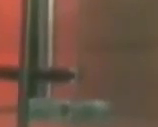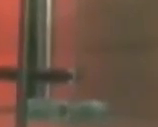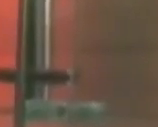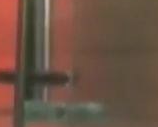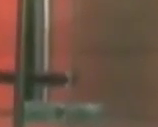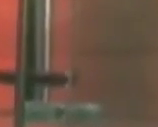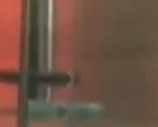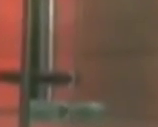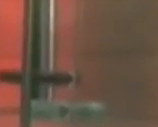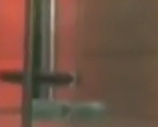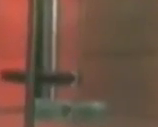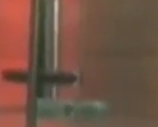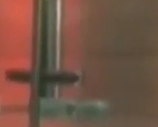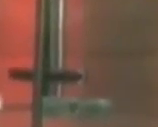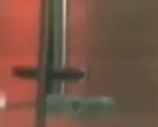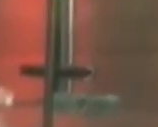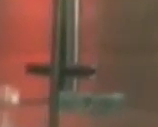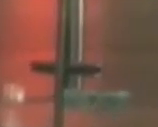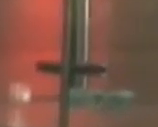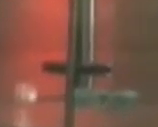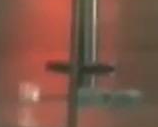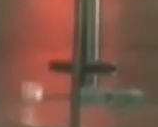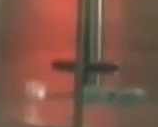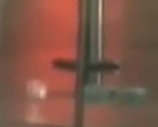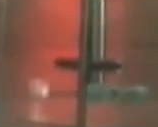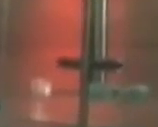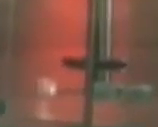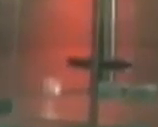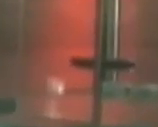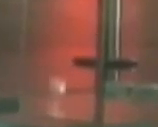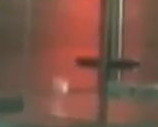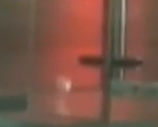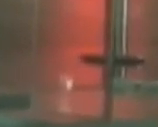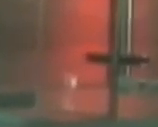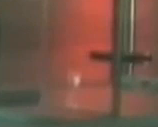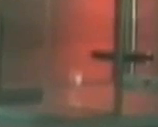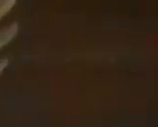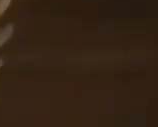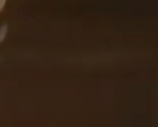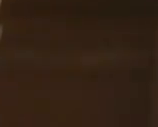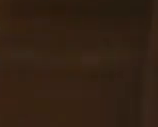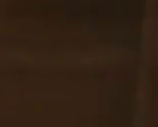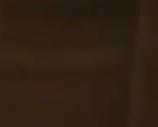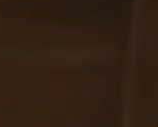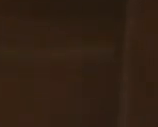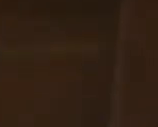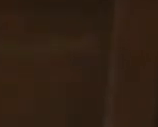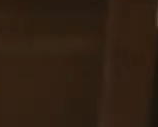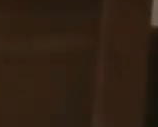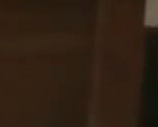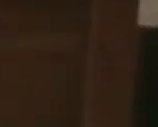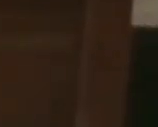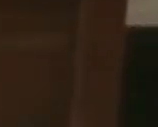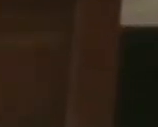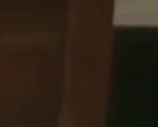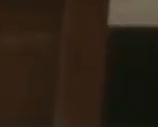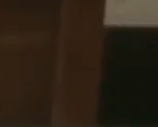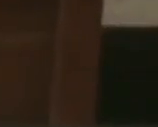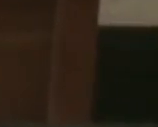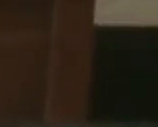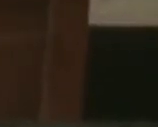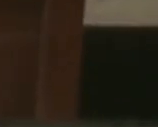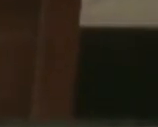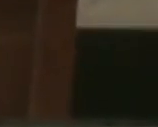de máxima moral combativa por la soberanía y la paz de la República. Necesita una